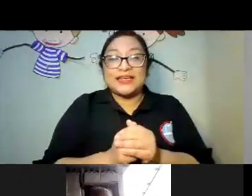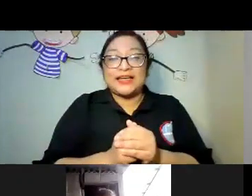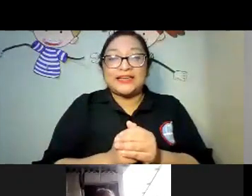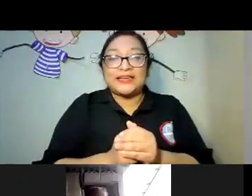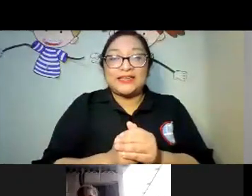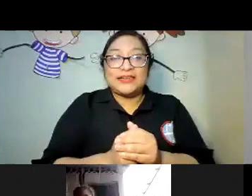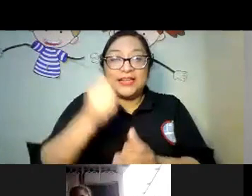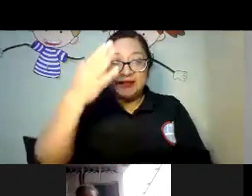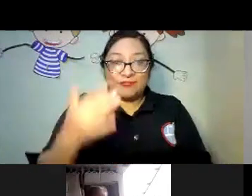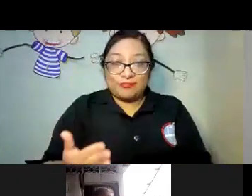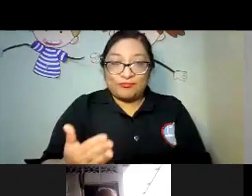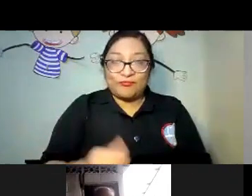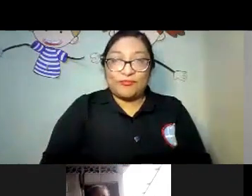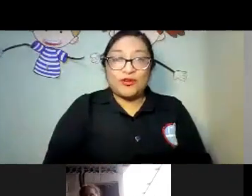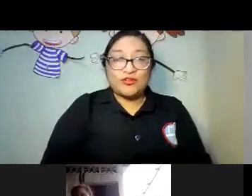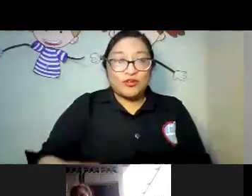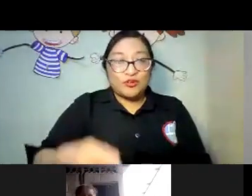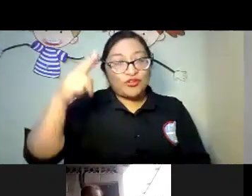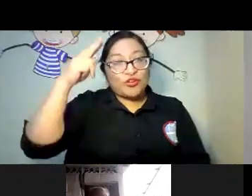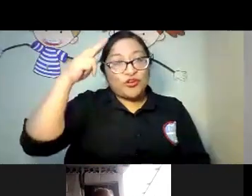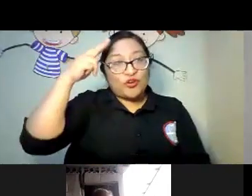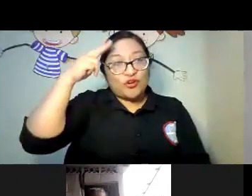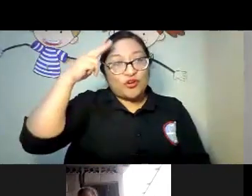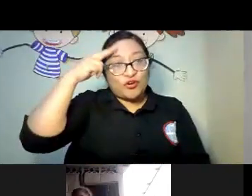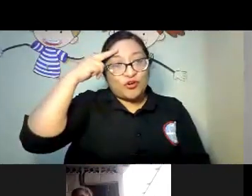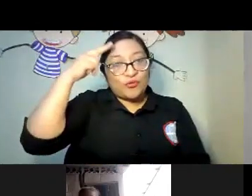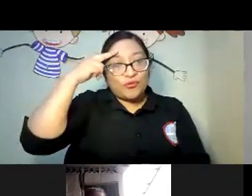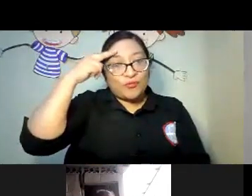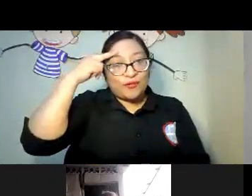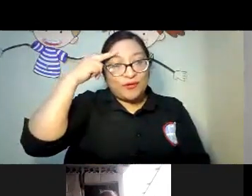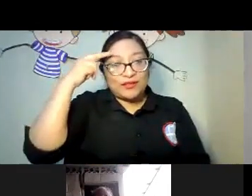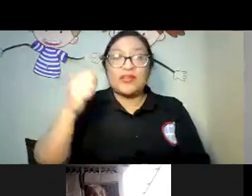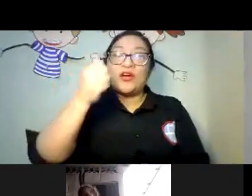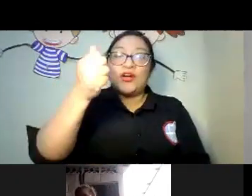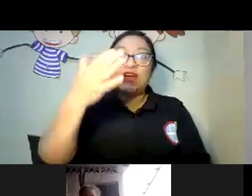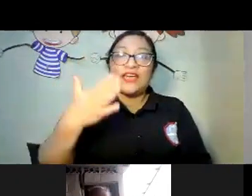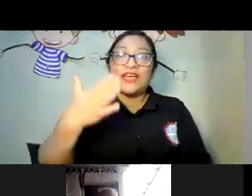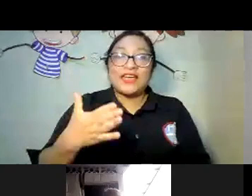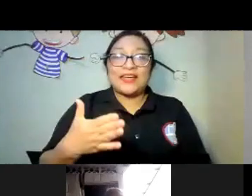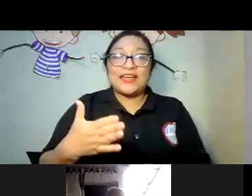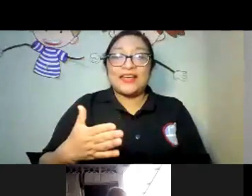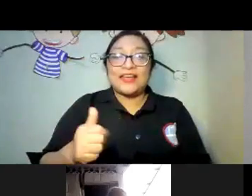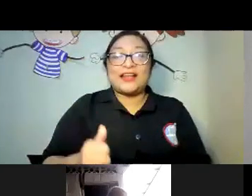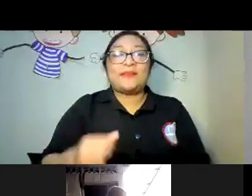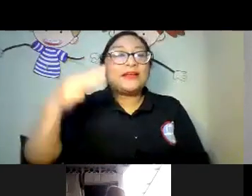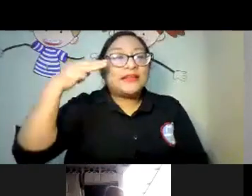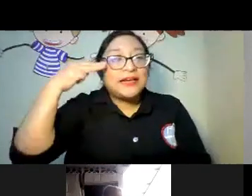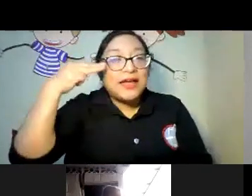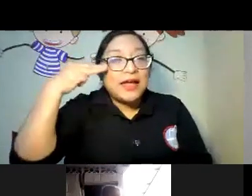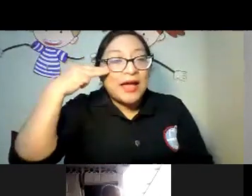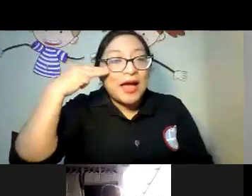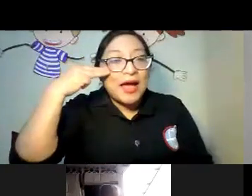León Oliva y Mariana de León por haber aceptado la invitación a esta conmemoración y por